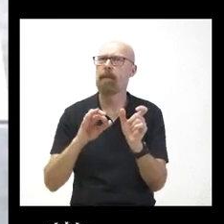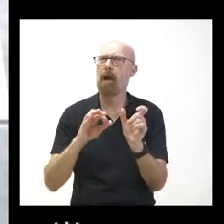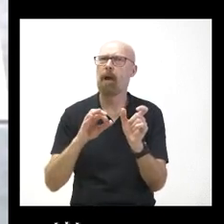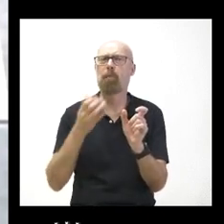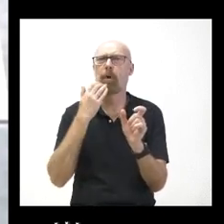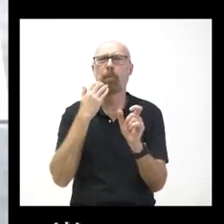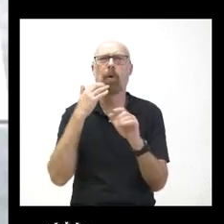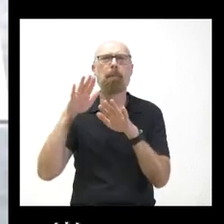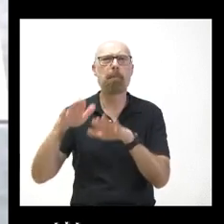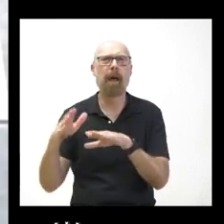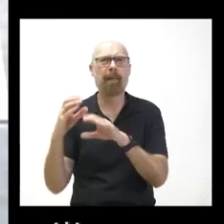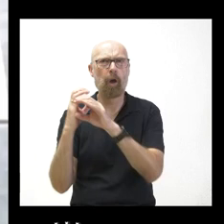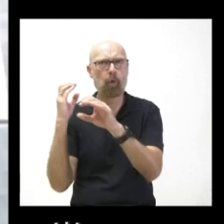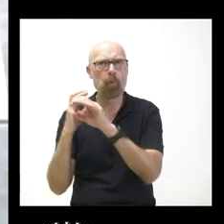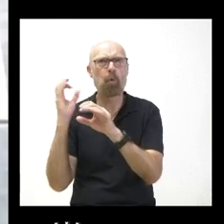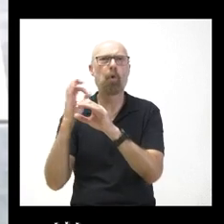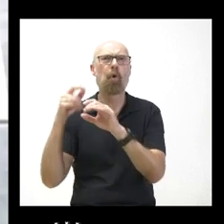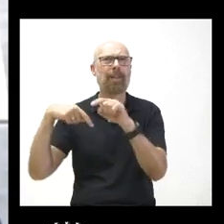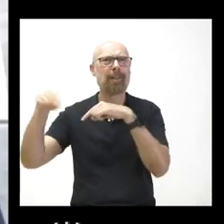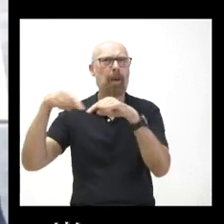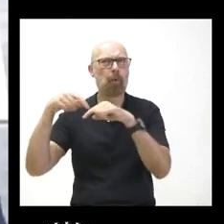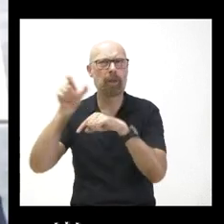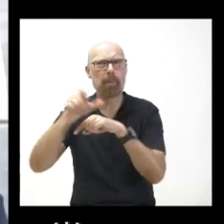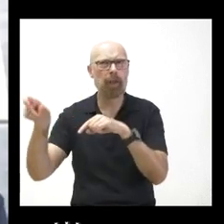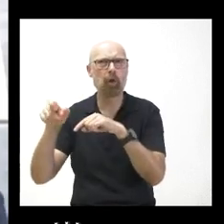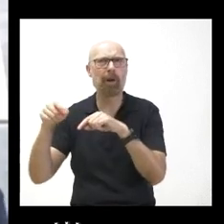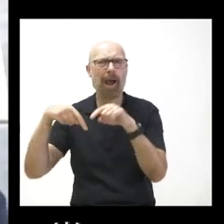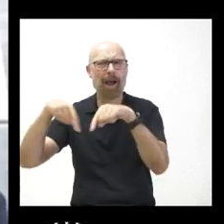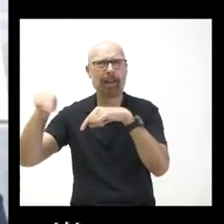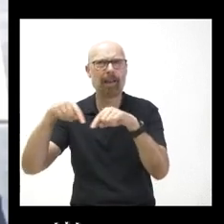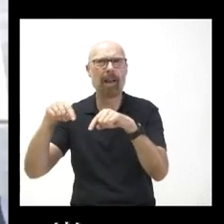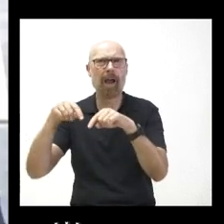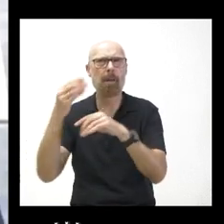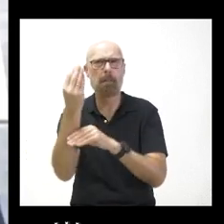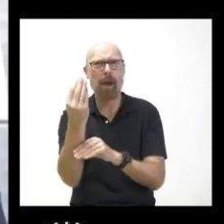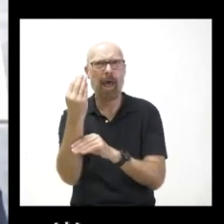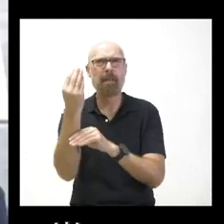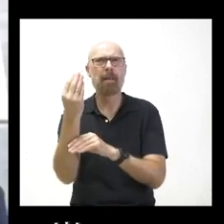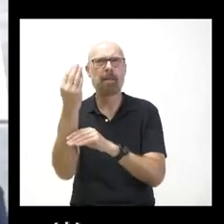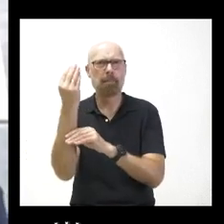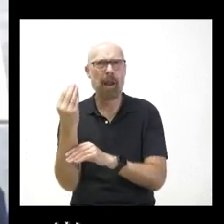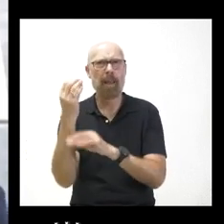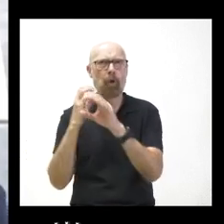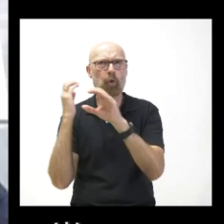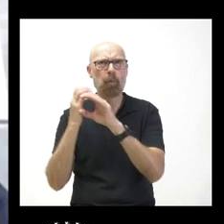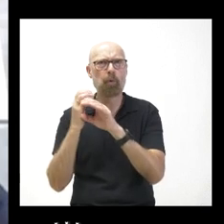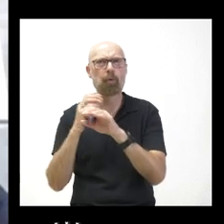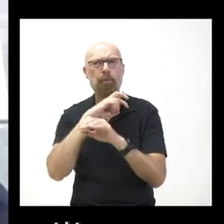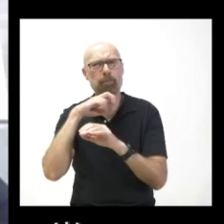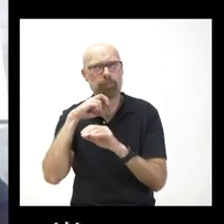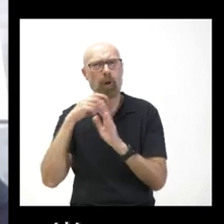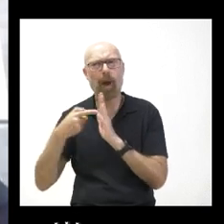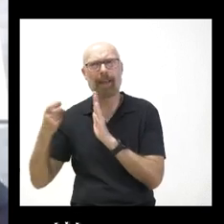del transporte de de personas por por carretera para mantener esas paradas como como se supone que es el objetivo de la junta que no se elimine